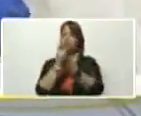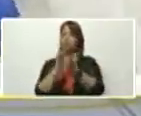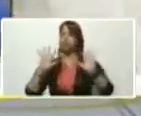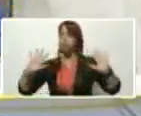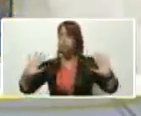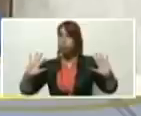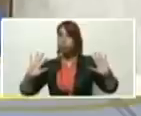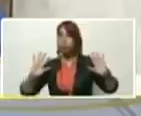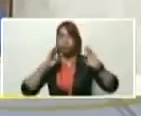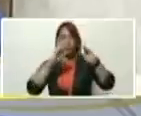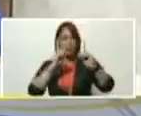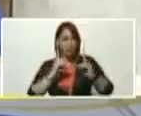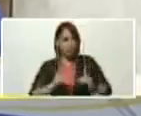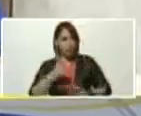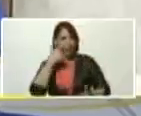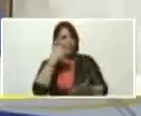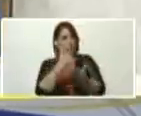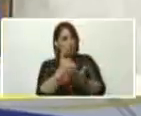Decisiones,